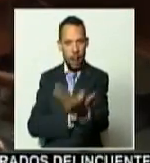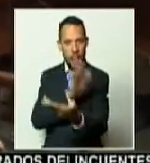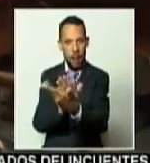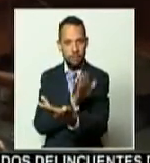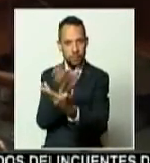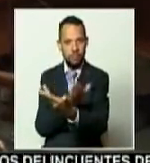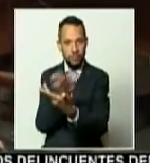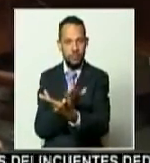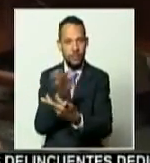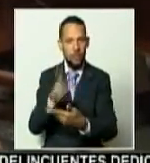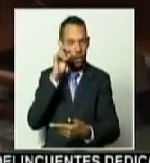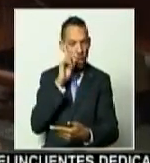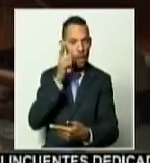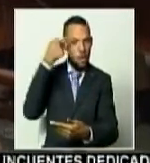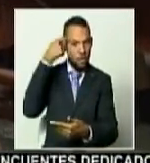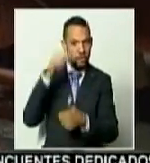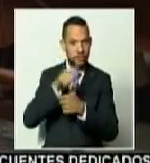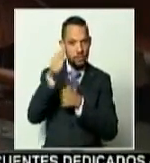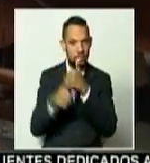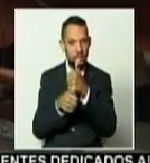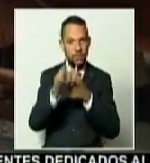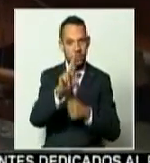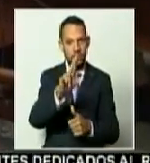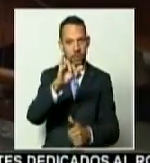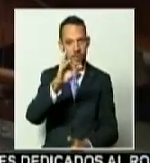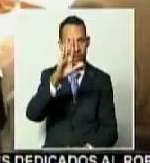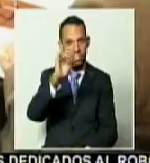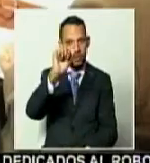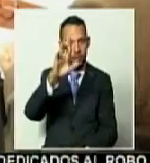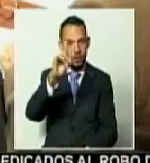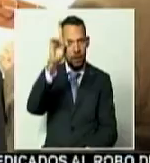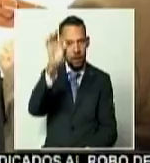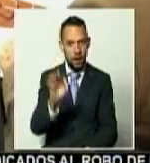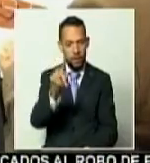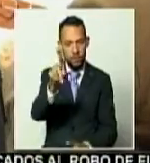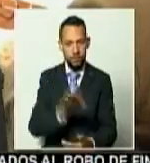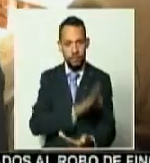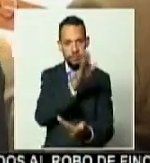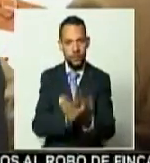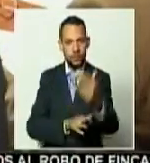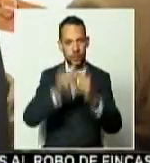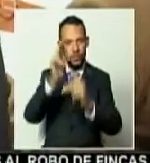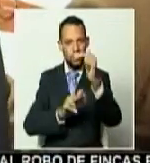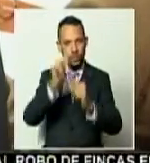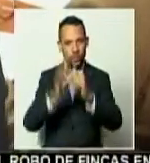El gobernador encargado de Caldas, Ricardo Gómez Giraldo, aseguró que la construcción de un nuevo centro de